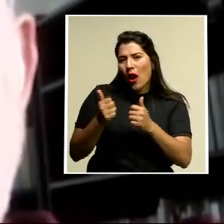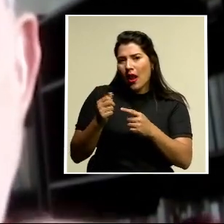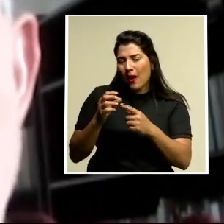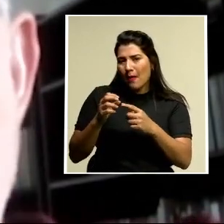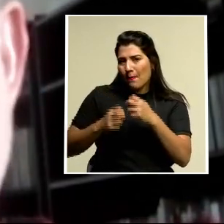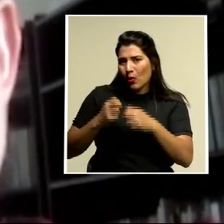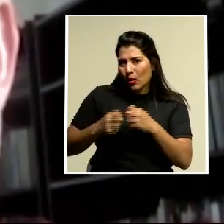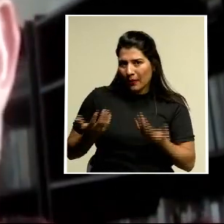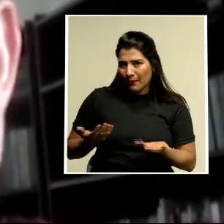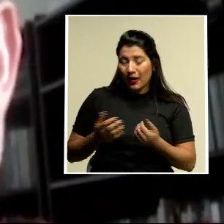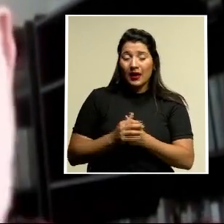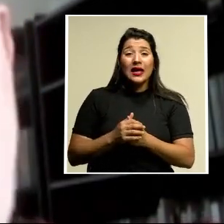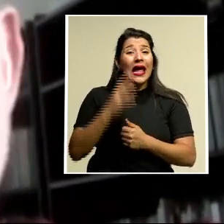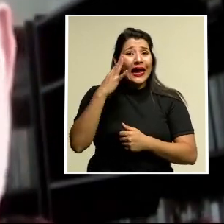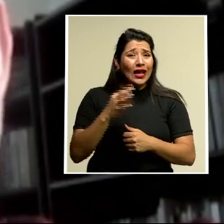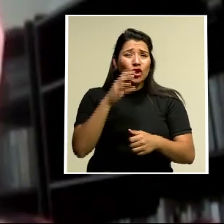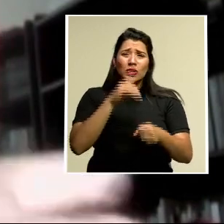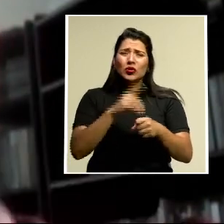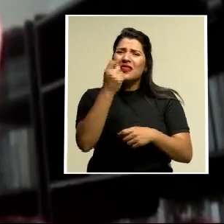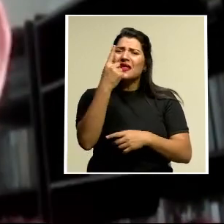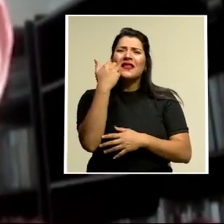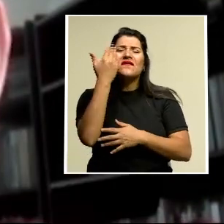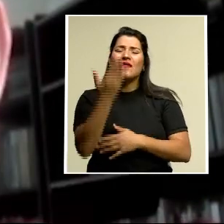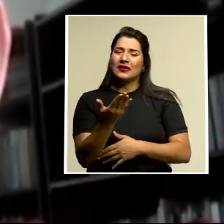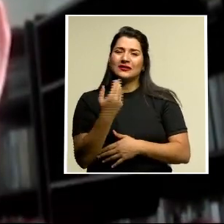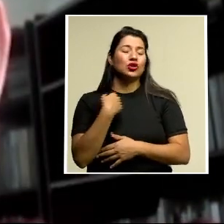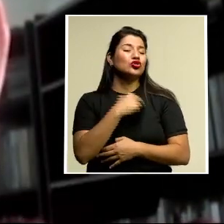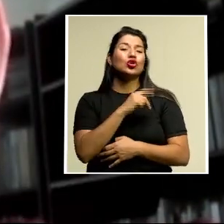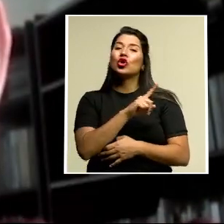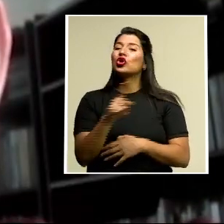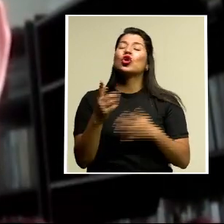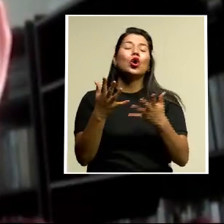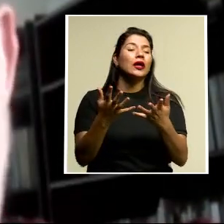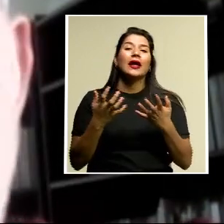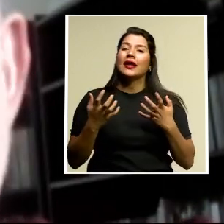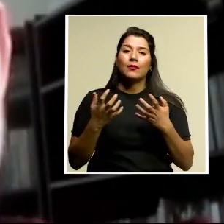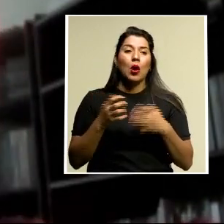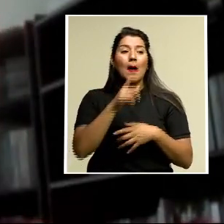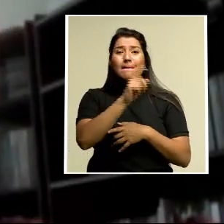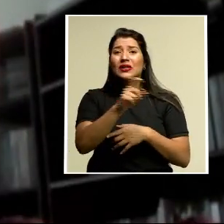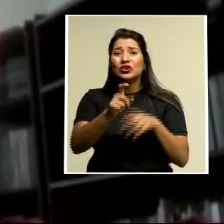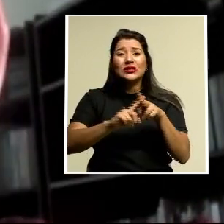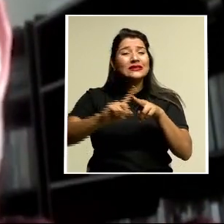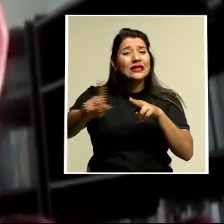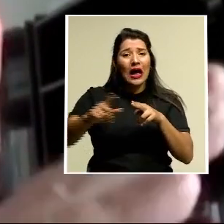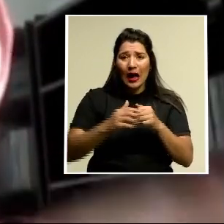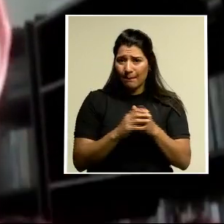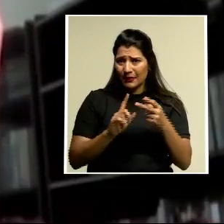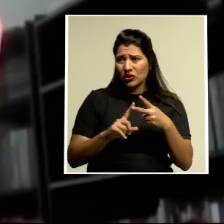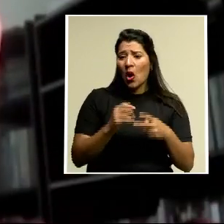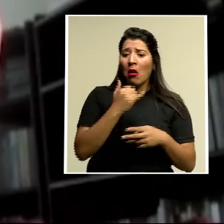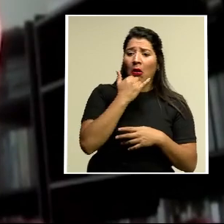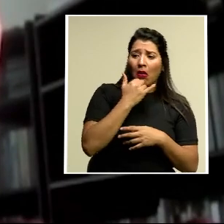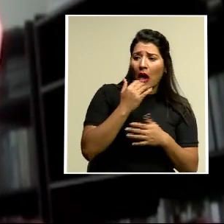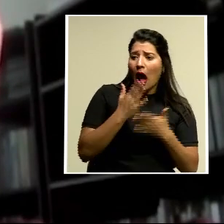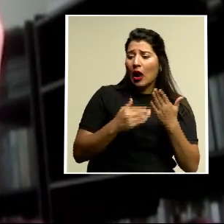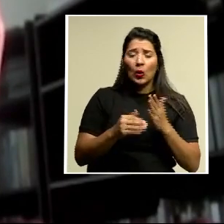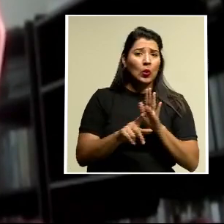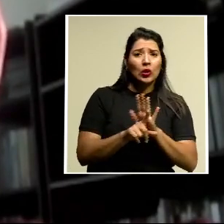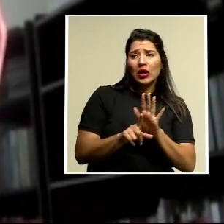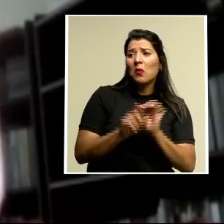terminar la investigación y luego se podía prorrogar en circunstancias muy excepcionales por 6 meses más. Ya si no